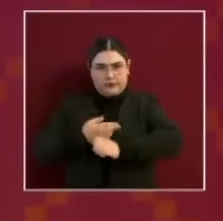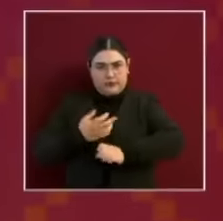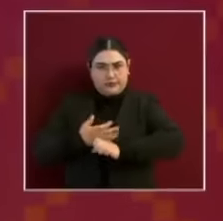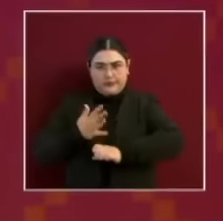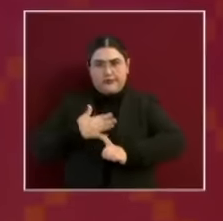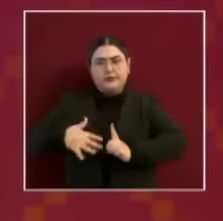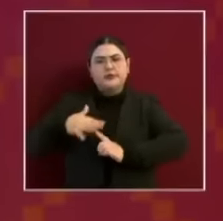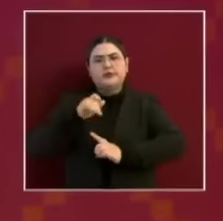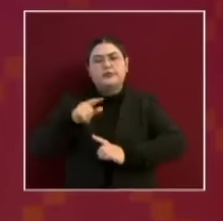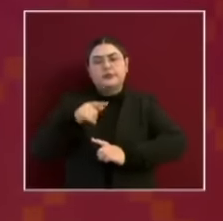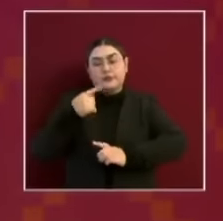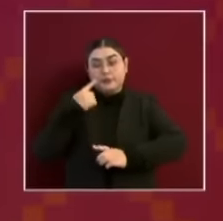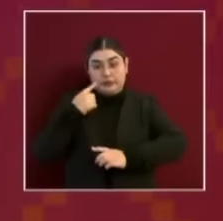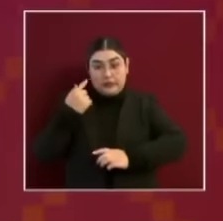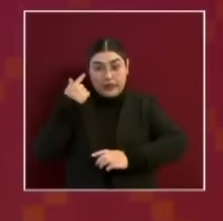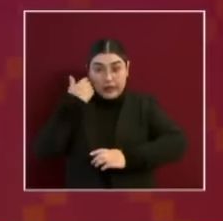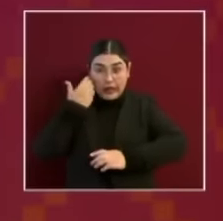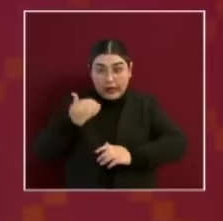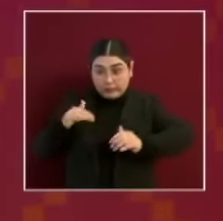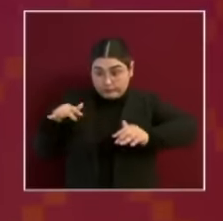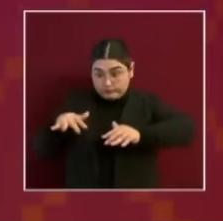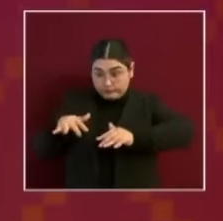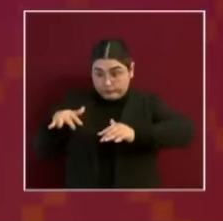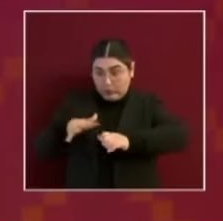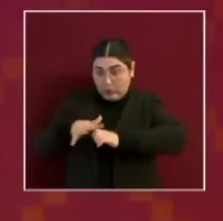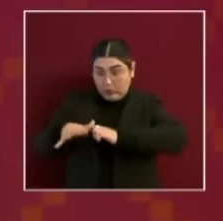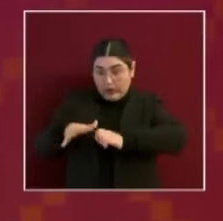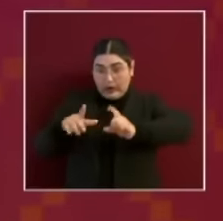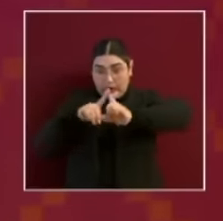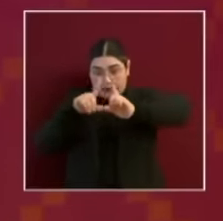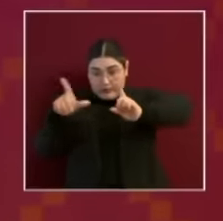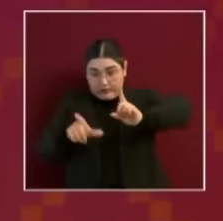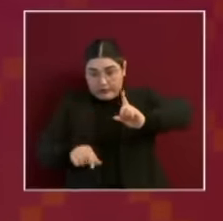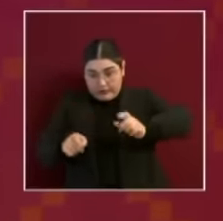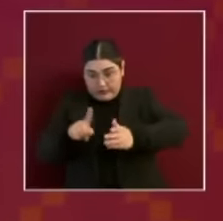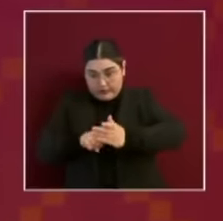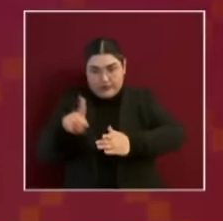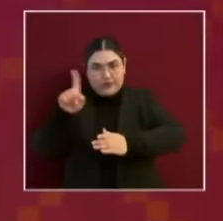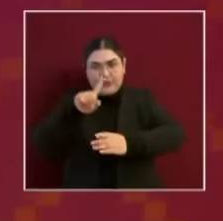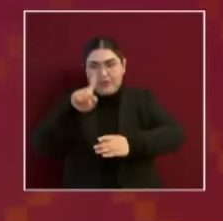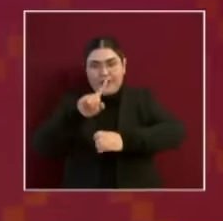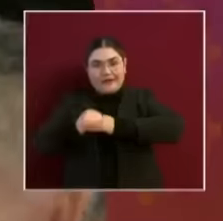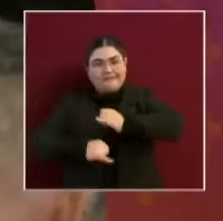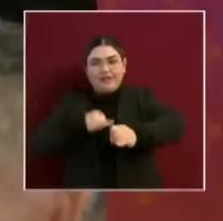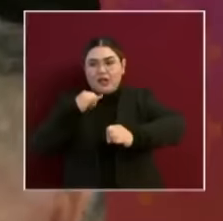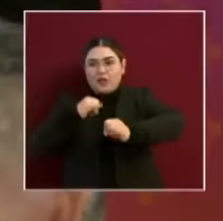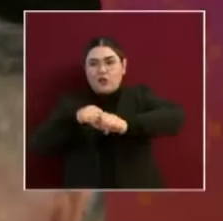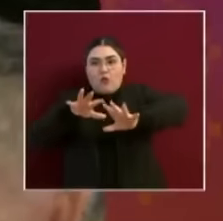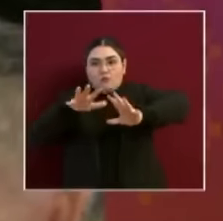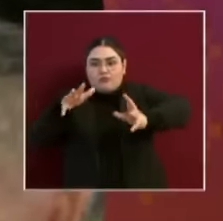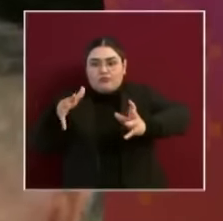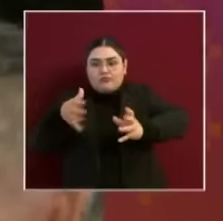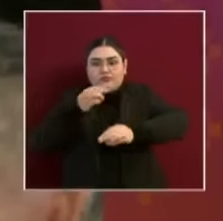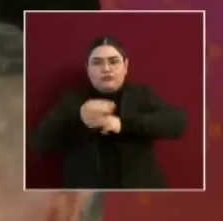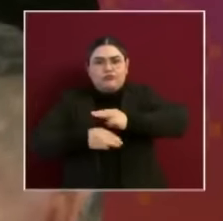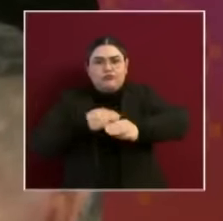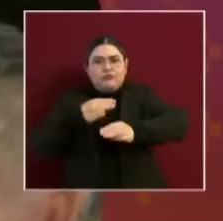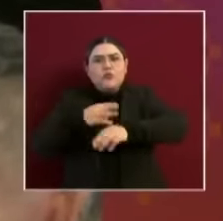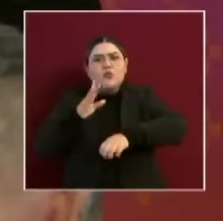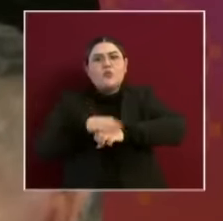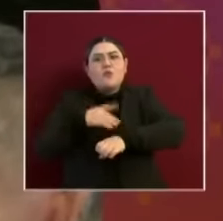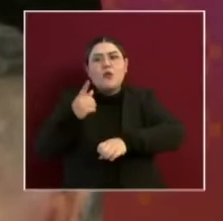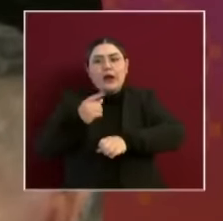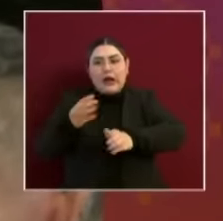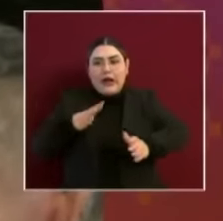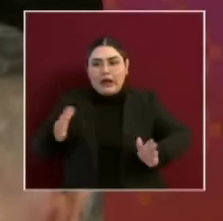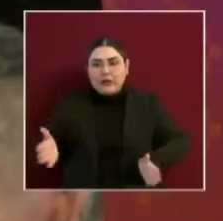no solo a nivel nacional, sino a nivel internacional, debido a que va a impulsar el poder